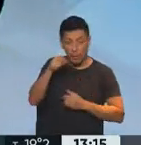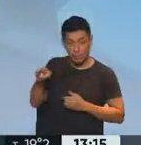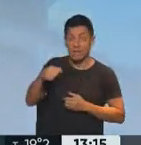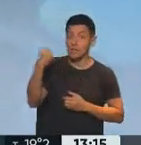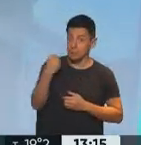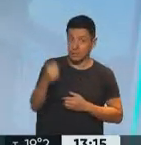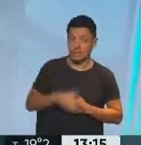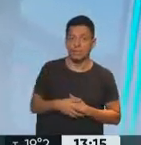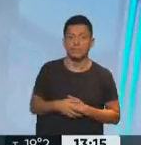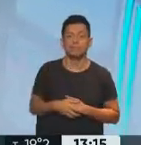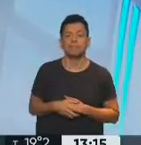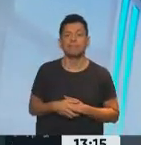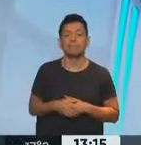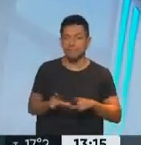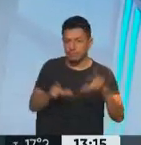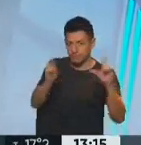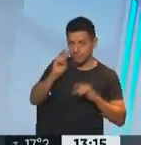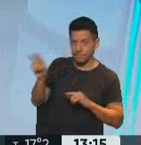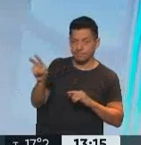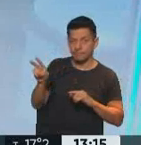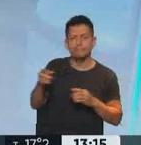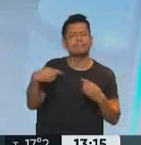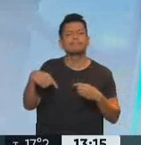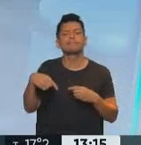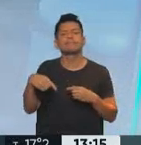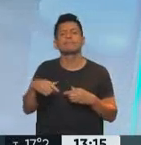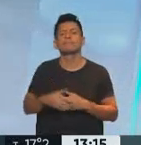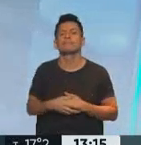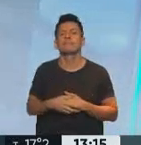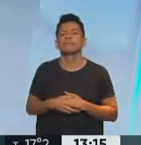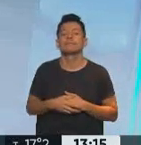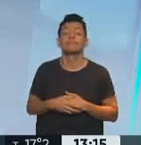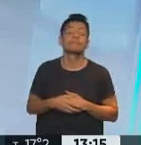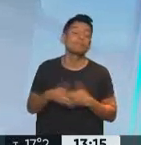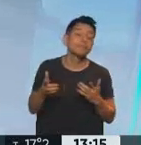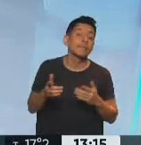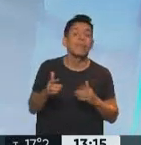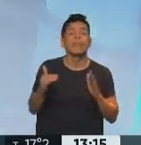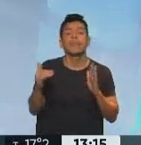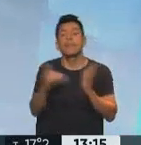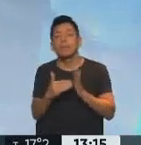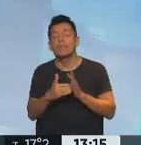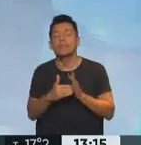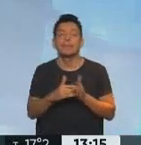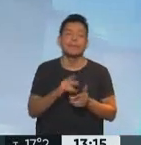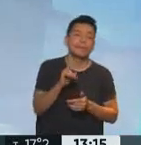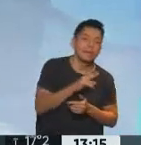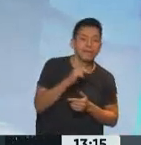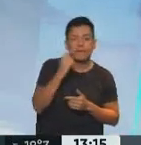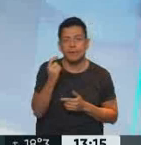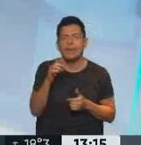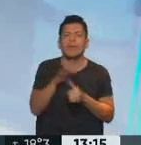relevante en la placa que viene que es la apertura según género ahí van